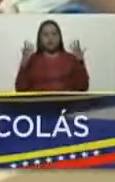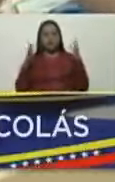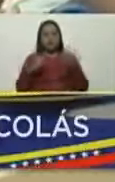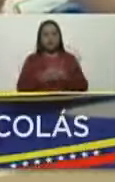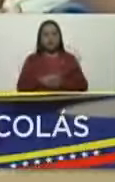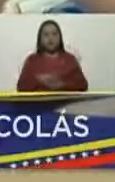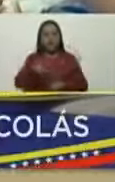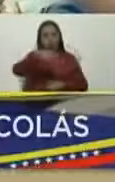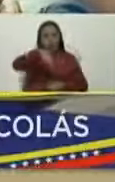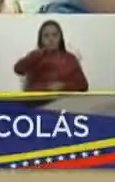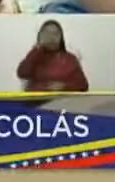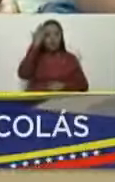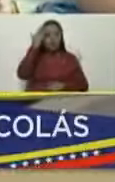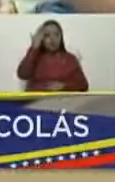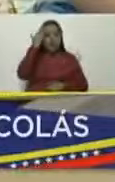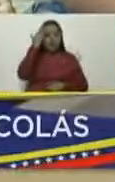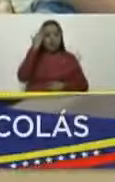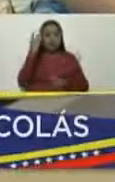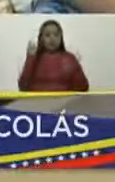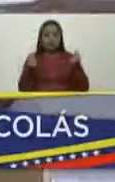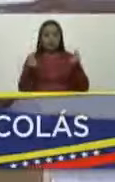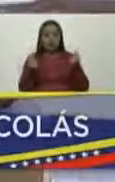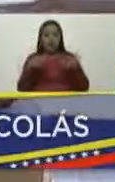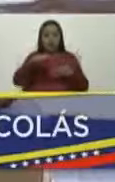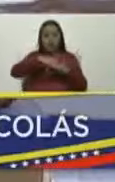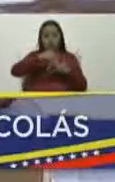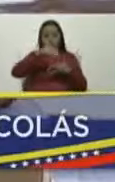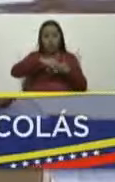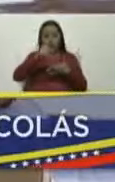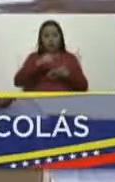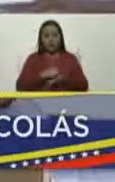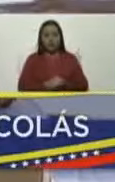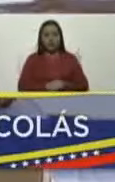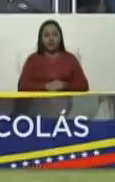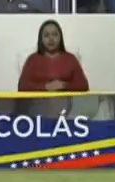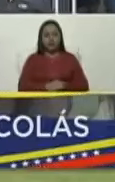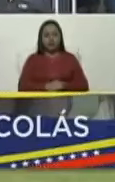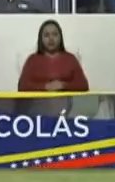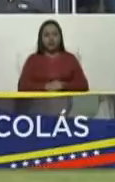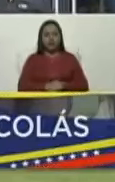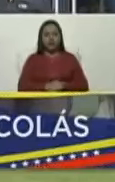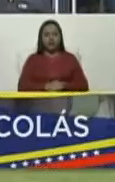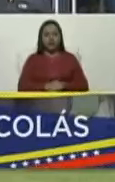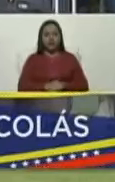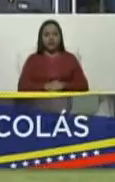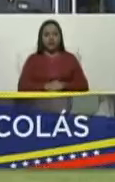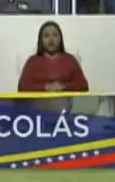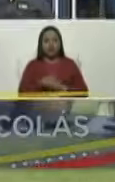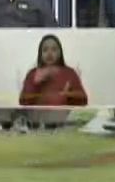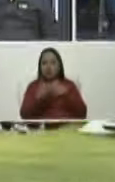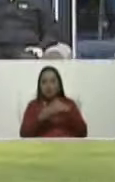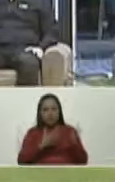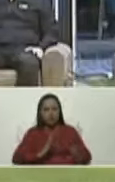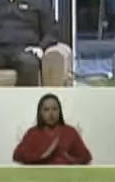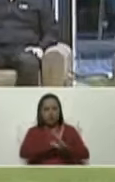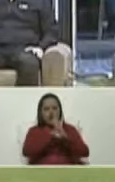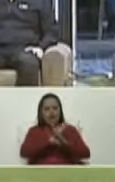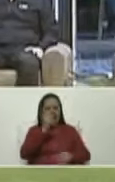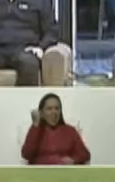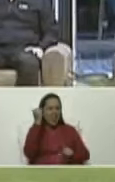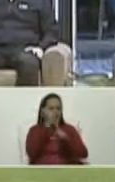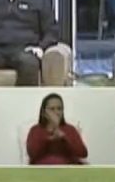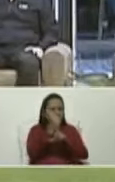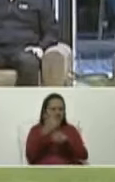Ustedes saben el monto en dólares, a pesar de las sanciones criminales, de la